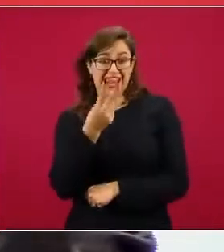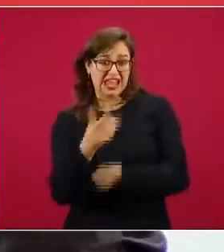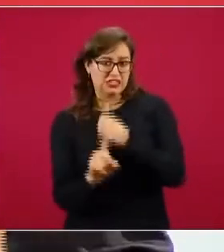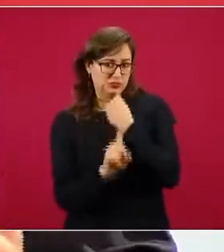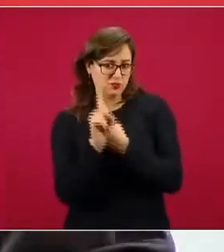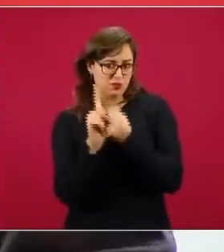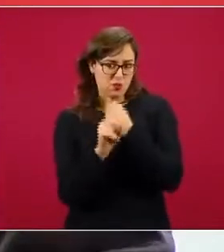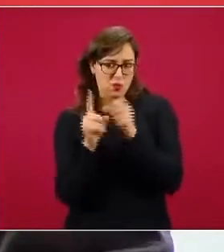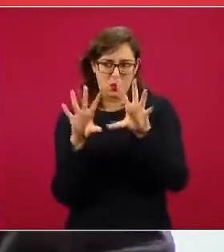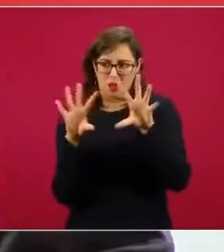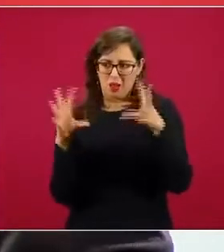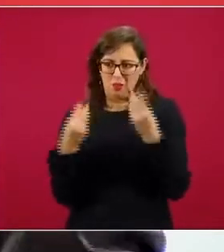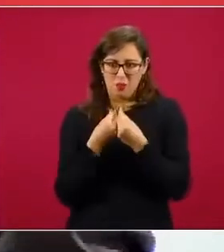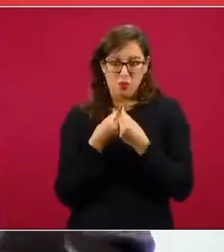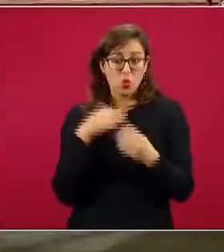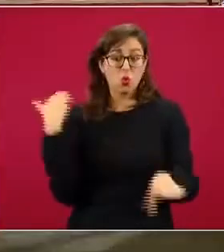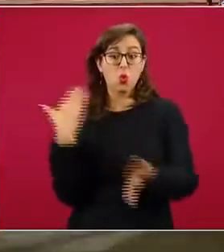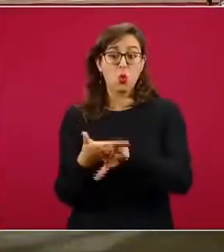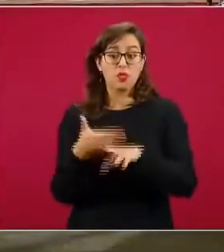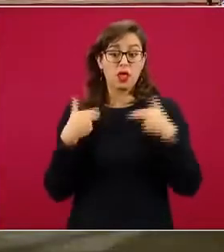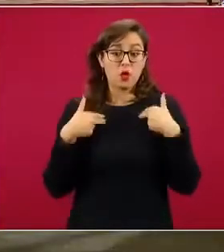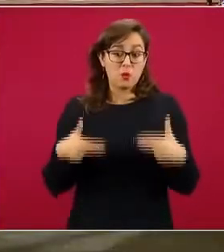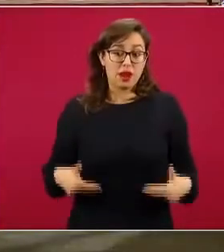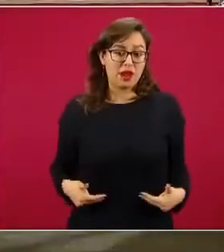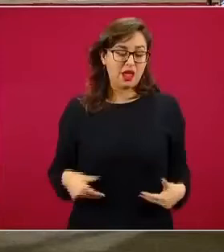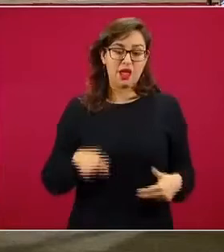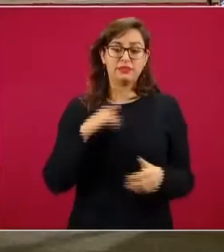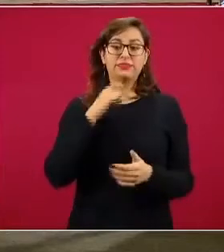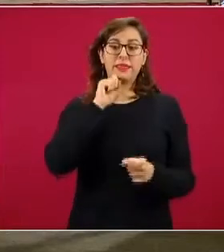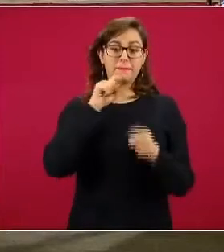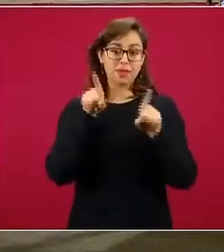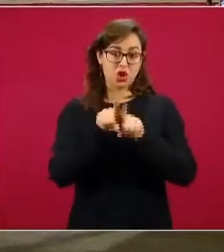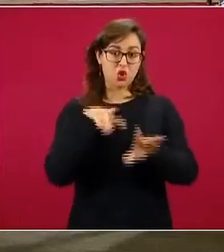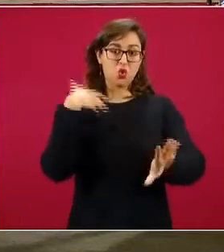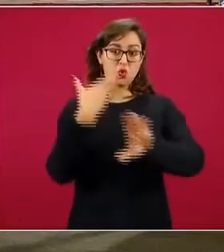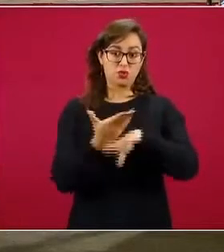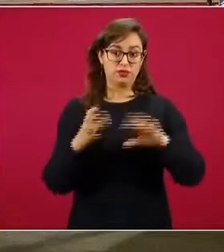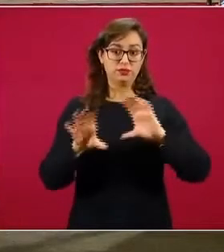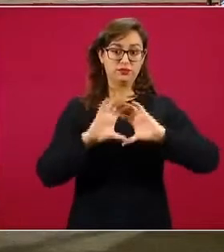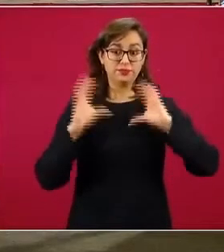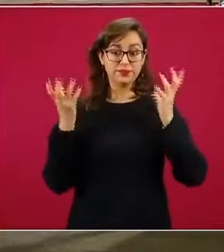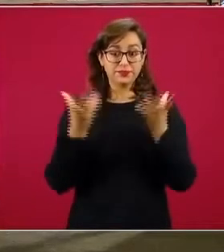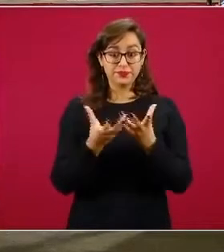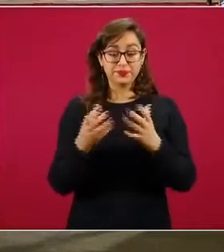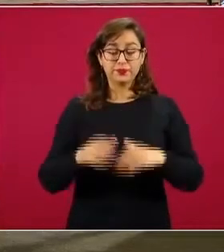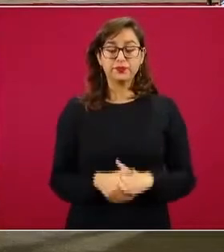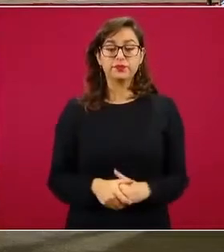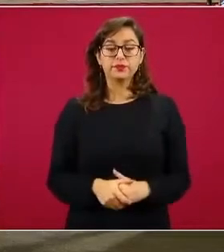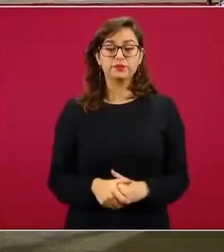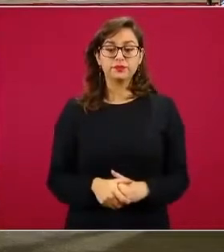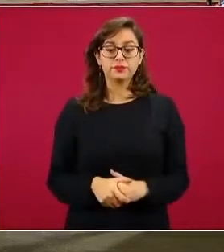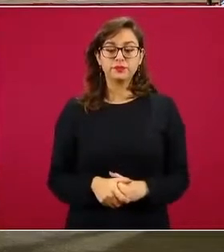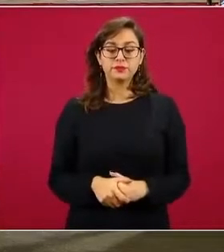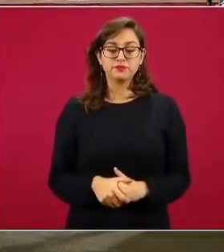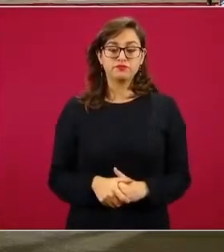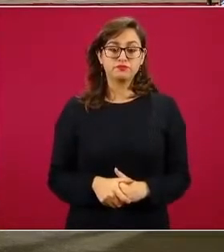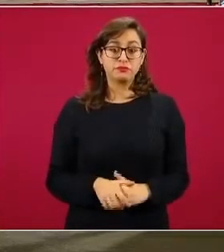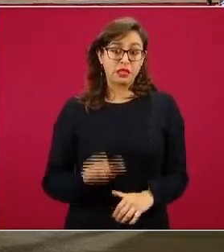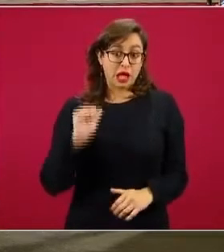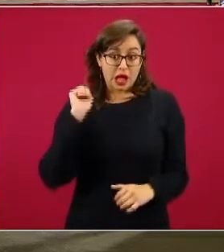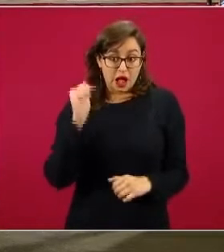no solamente como afección humana, sino afección planetaria. La pregunta de si se va a hacer